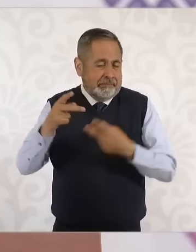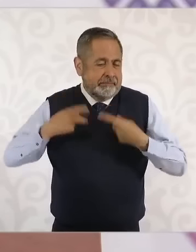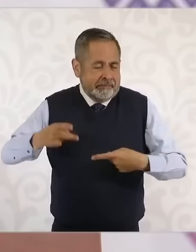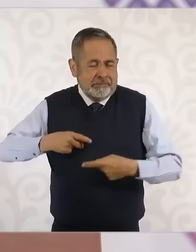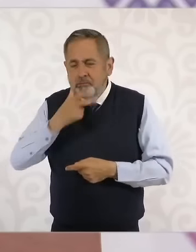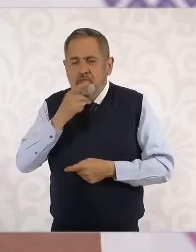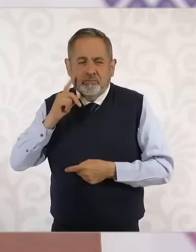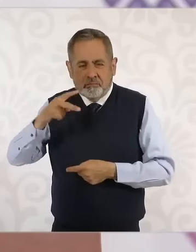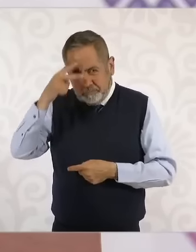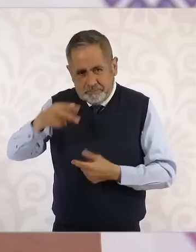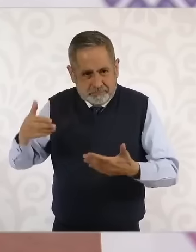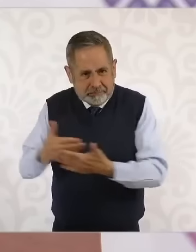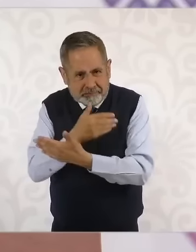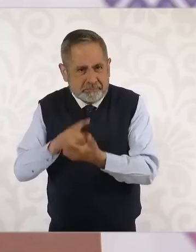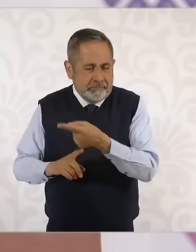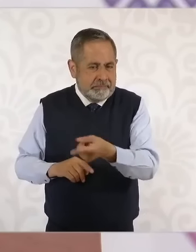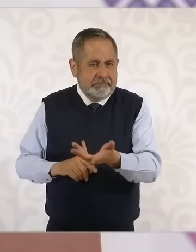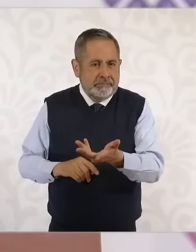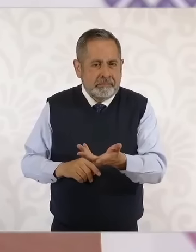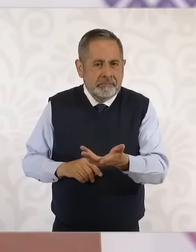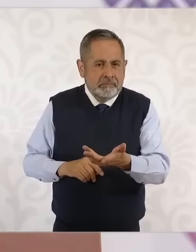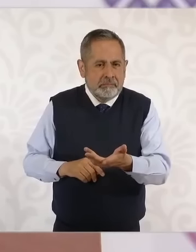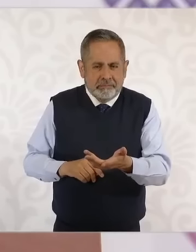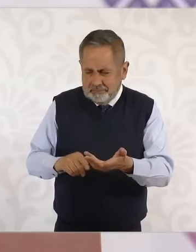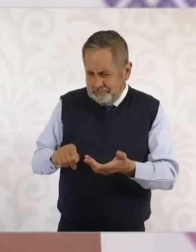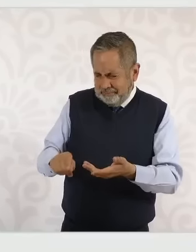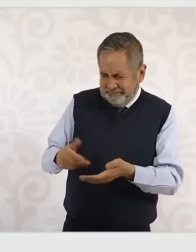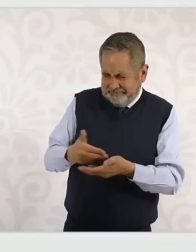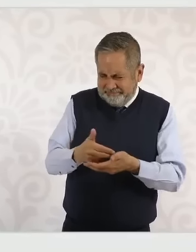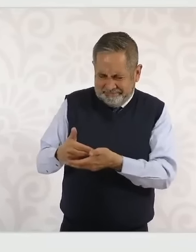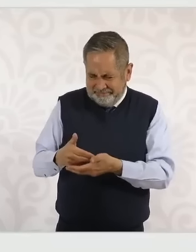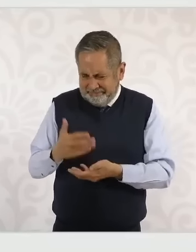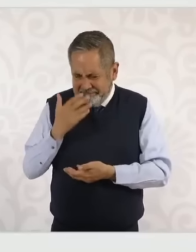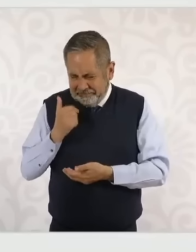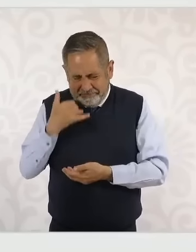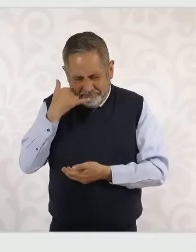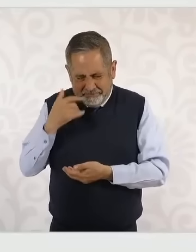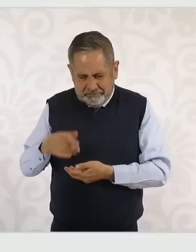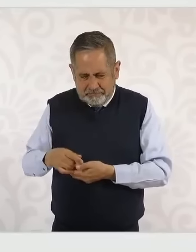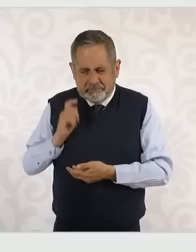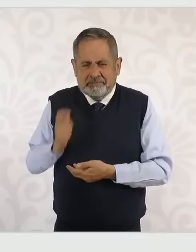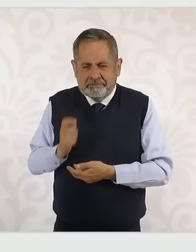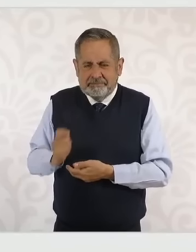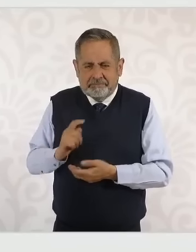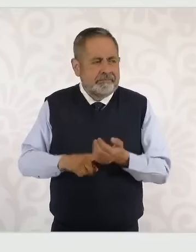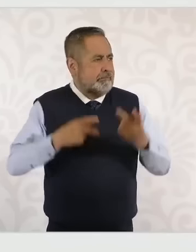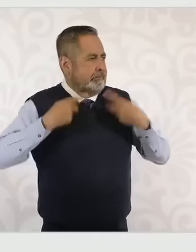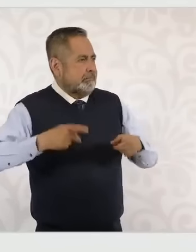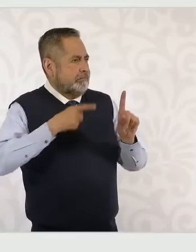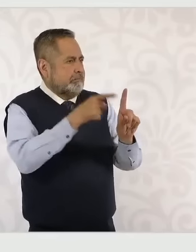que incluyen los recién nacidos, ¿verdad? El recién nacido pues no tiene teléfono, quiere decir que hay personas que tienen 2 o 3 teléfonos.